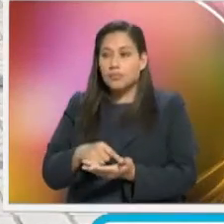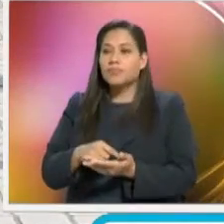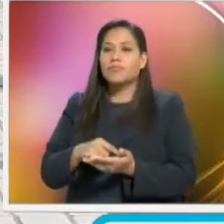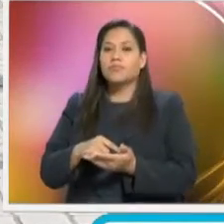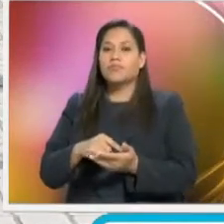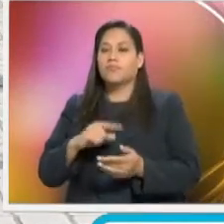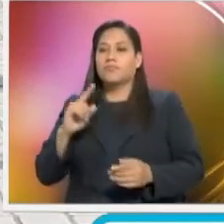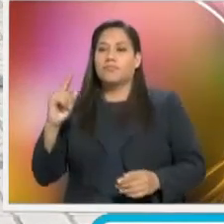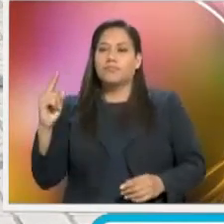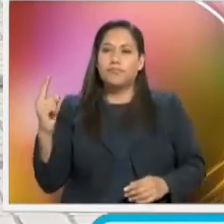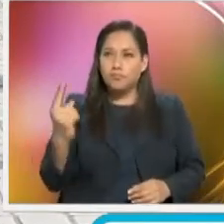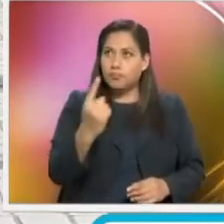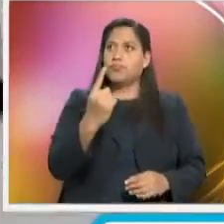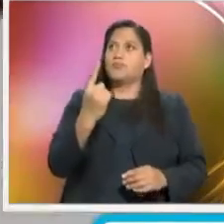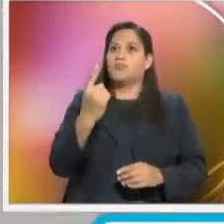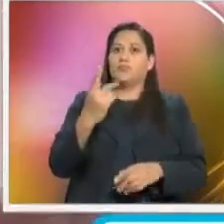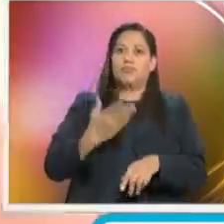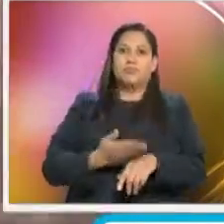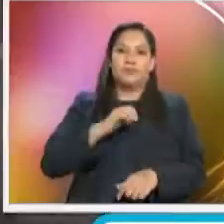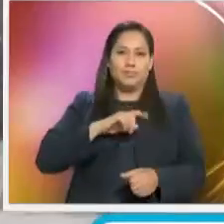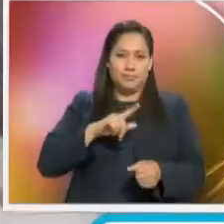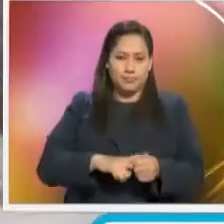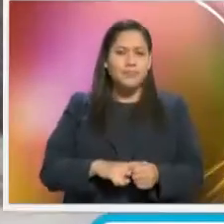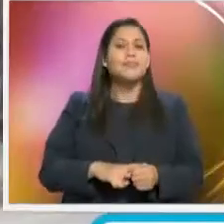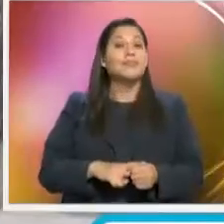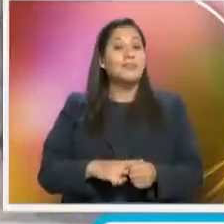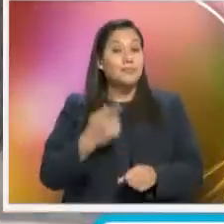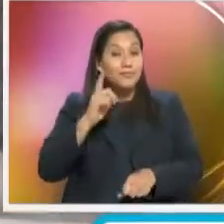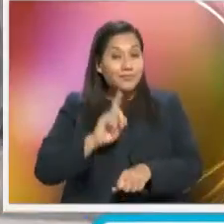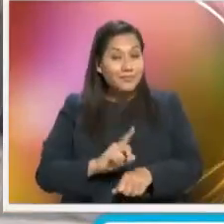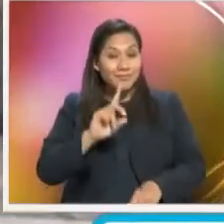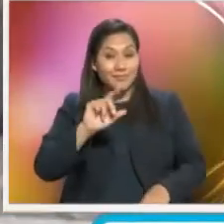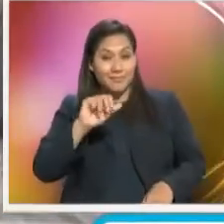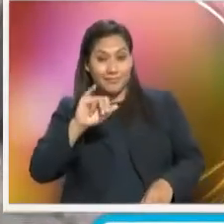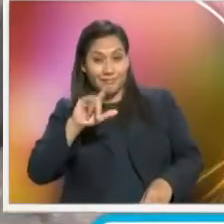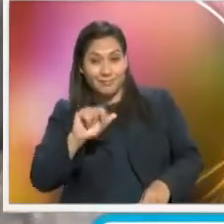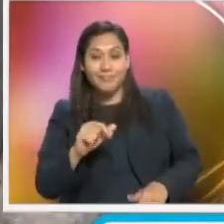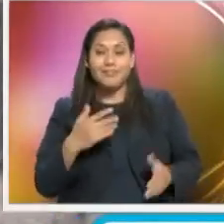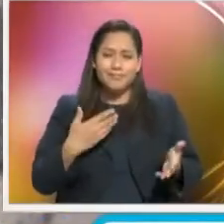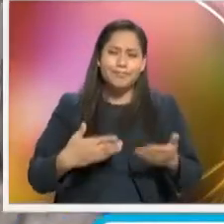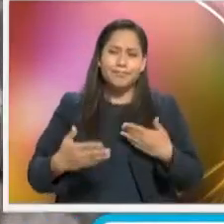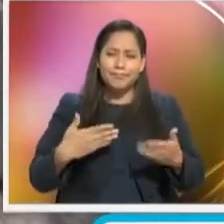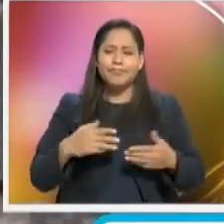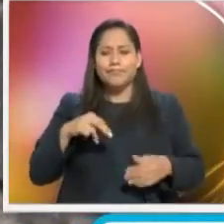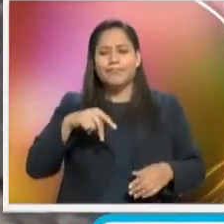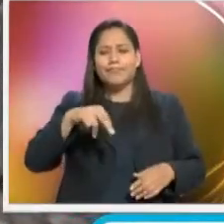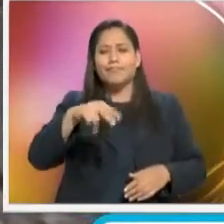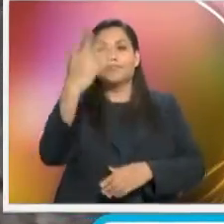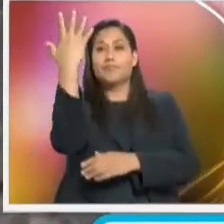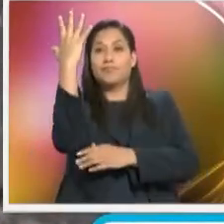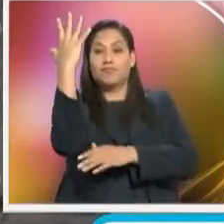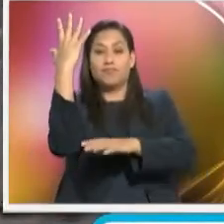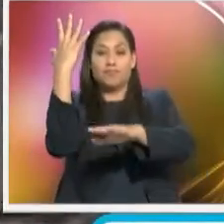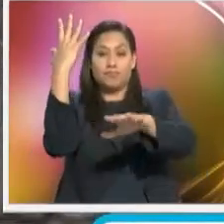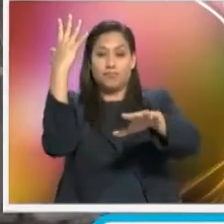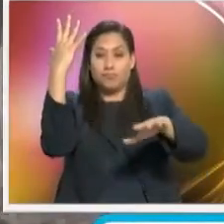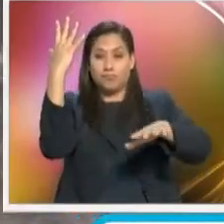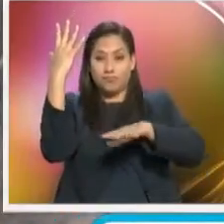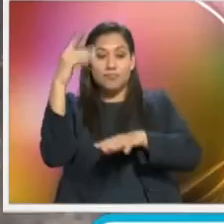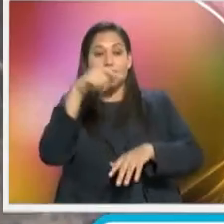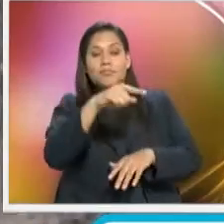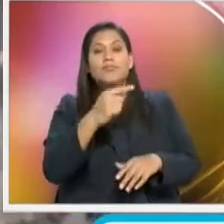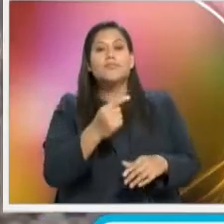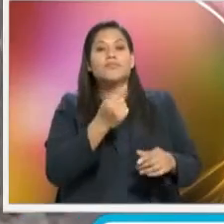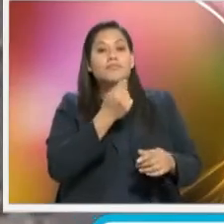aparición muy especial. Pues es que un día Daniela, caminando hacia aquel agüehuete rodeada de niños, tuvo una